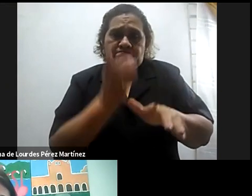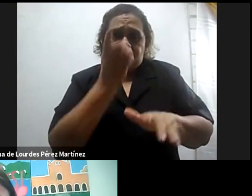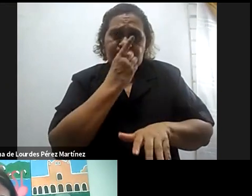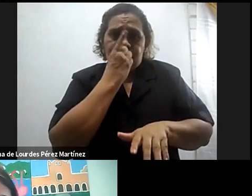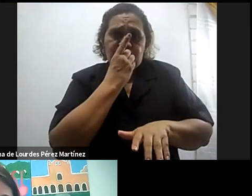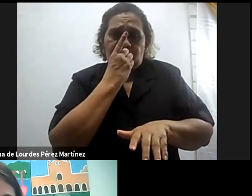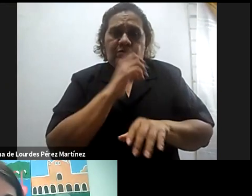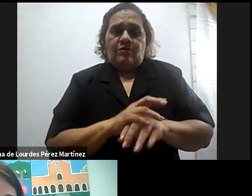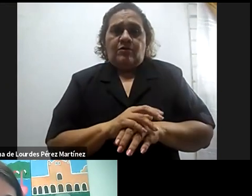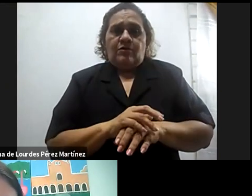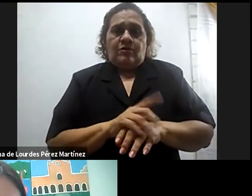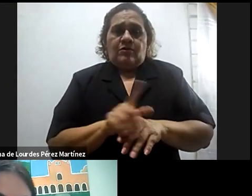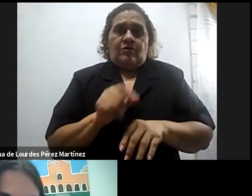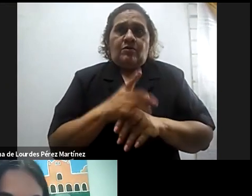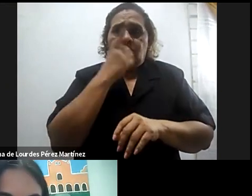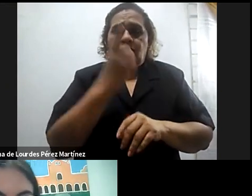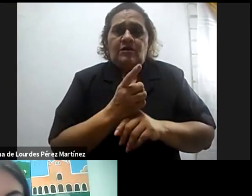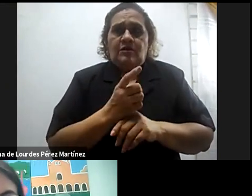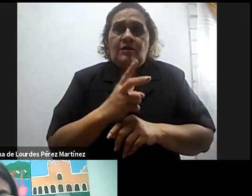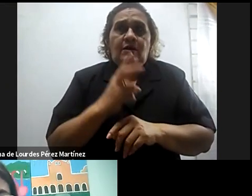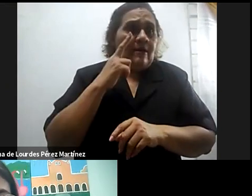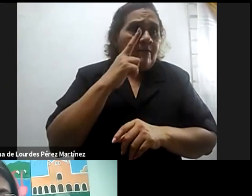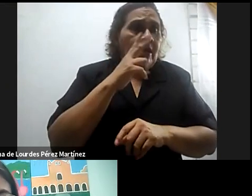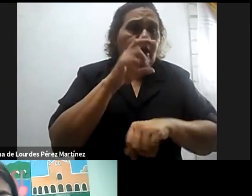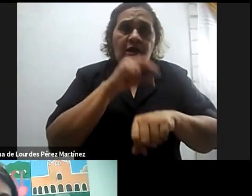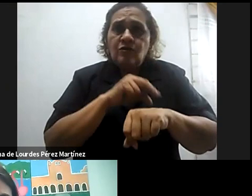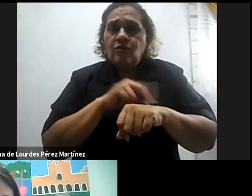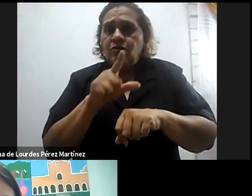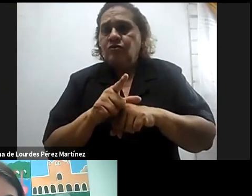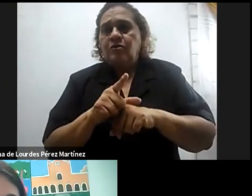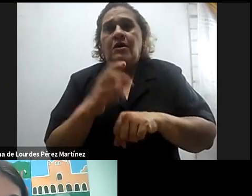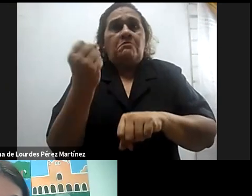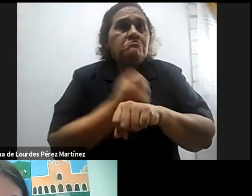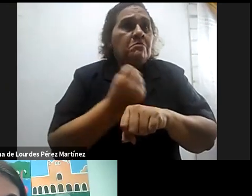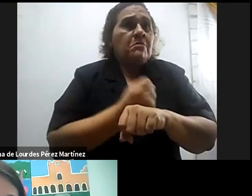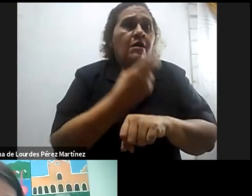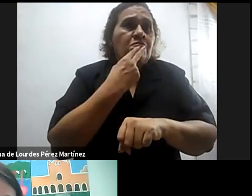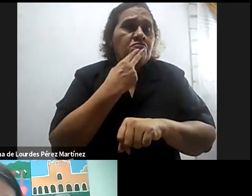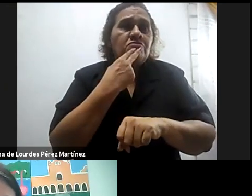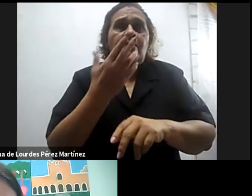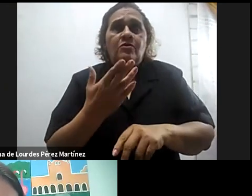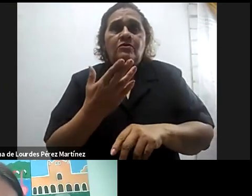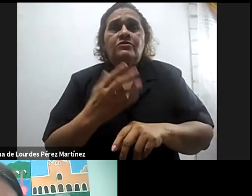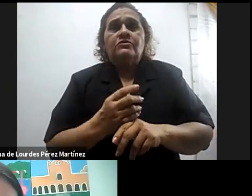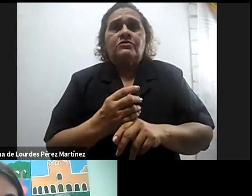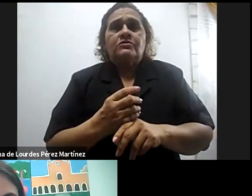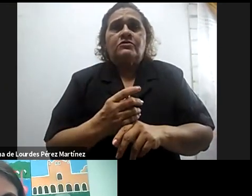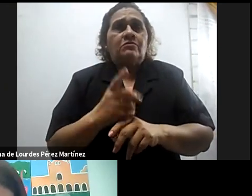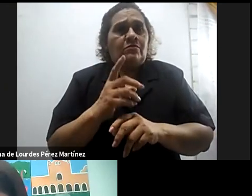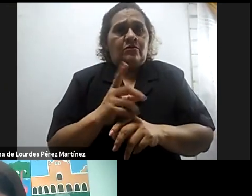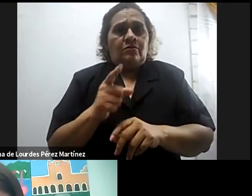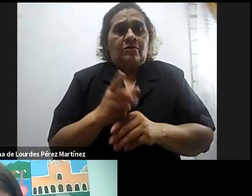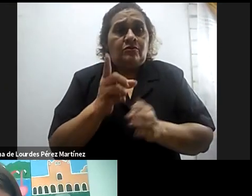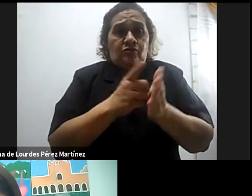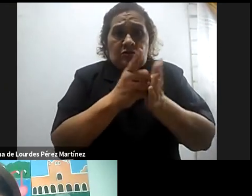decías, que de pedir al doctor que mire nuestros pies, el tipo de zapatos que estamos usando, el calzado. No, y eso es un